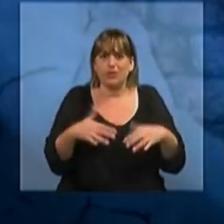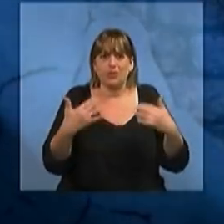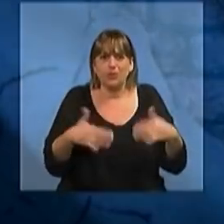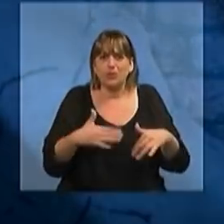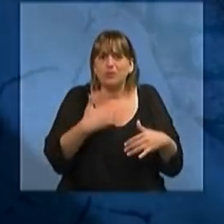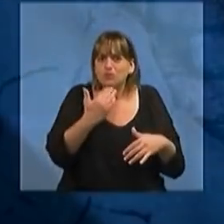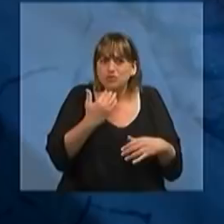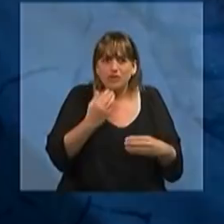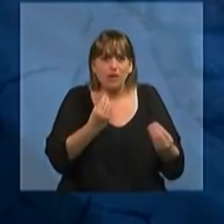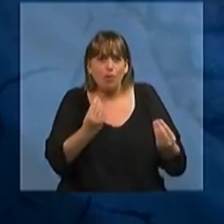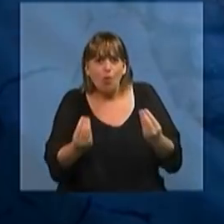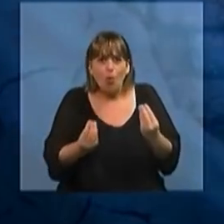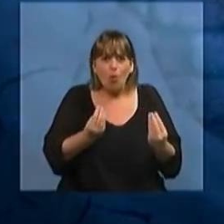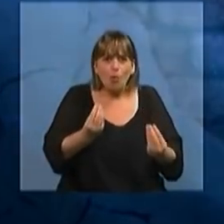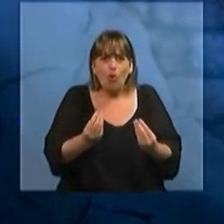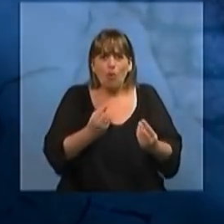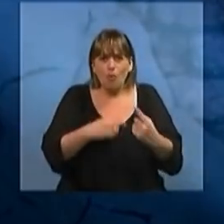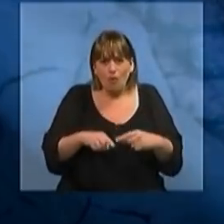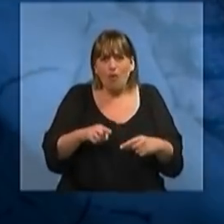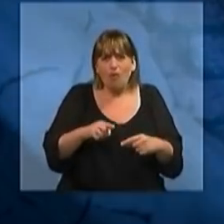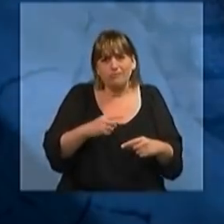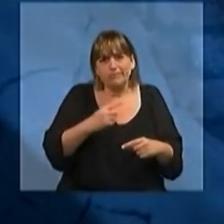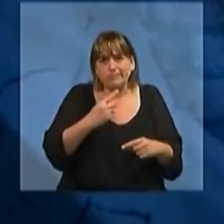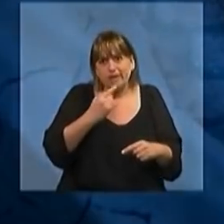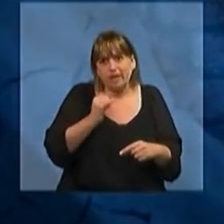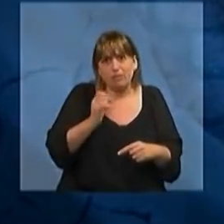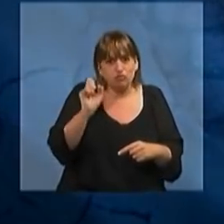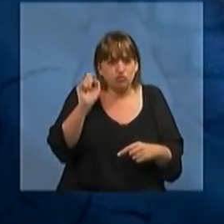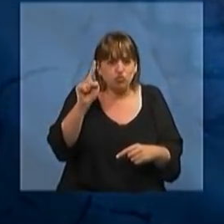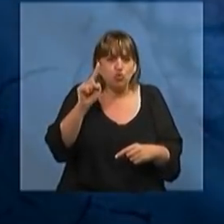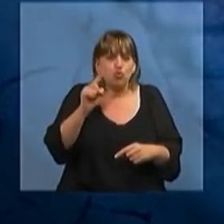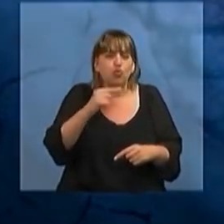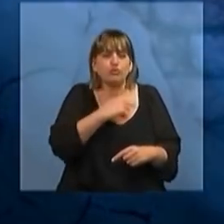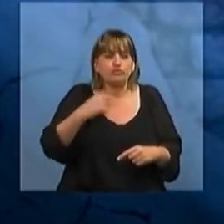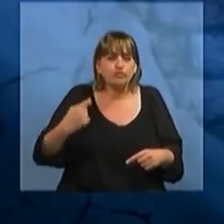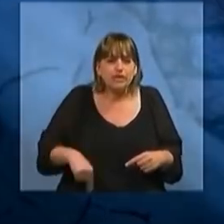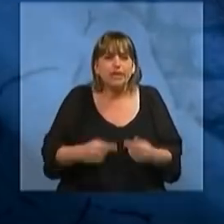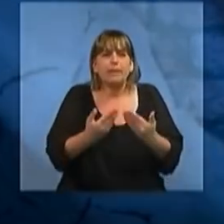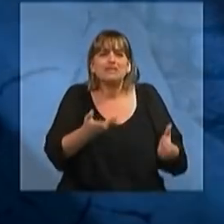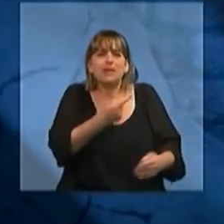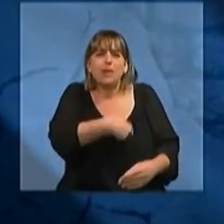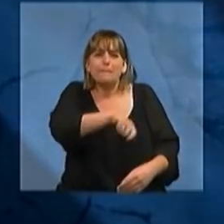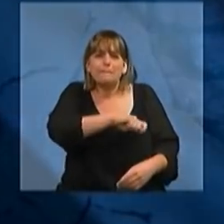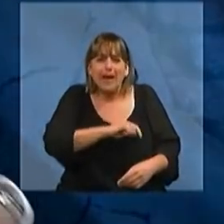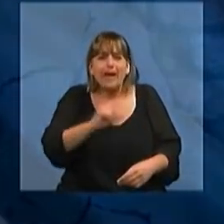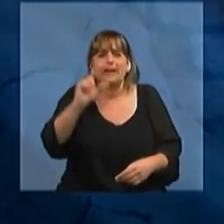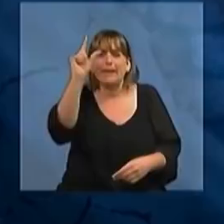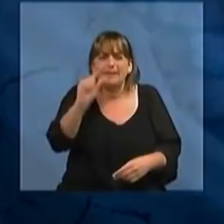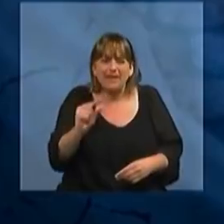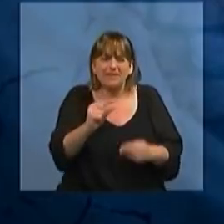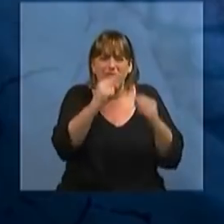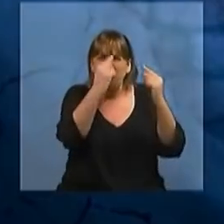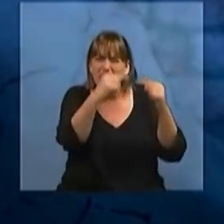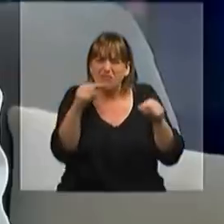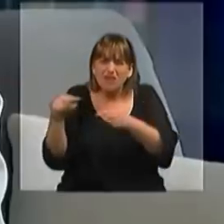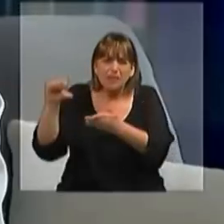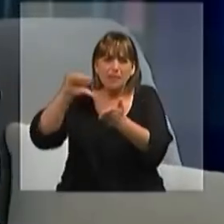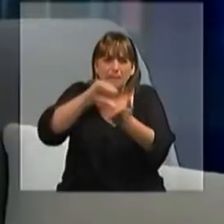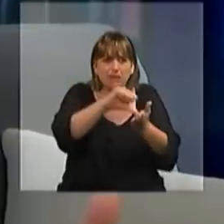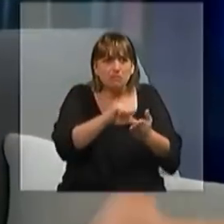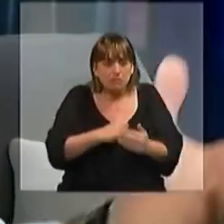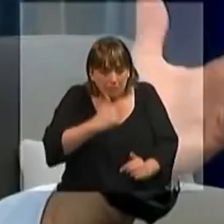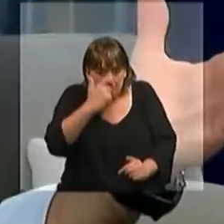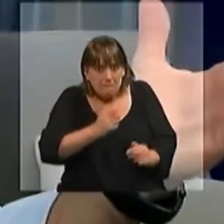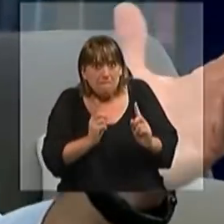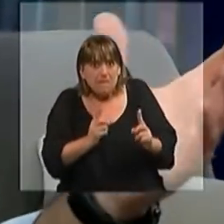qué iba a pasar. Sí. Teníamos ejemplos como el de China, empezaba el de España, entonces... Italia, yo mismo decía,